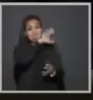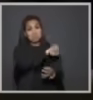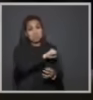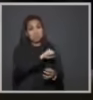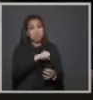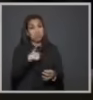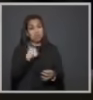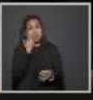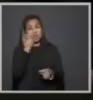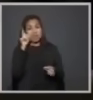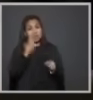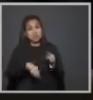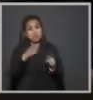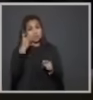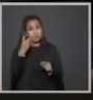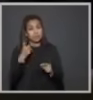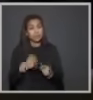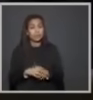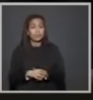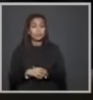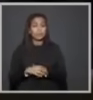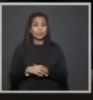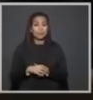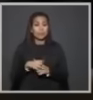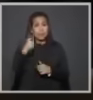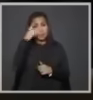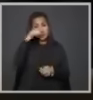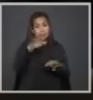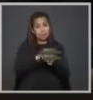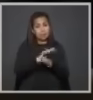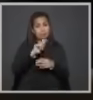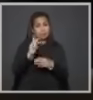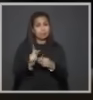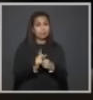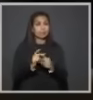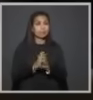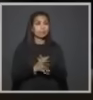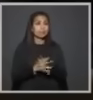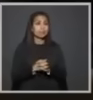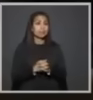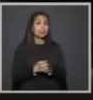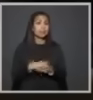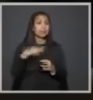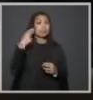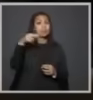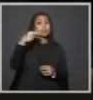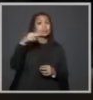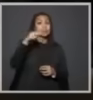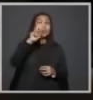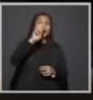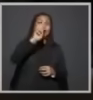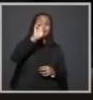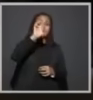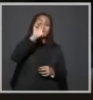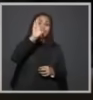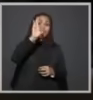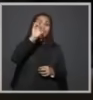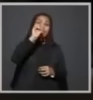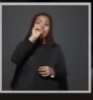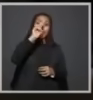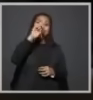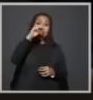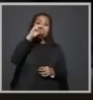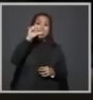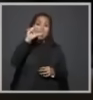centrales para que se logren los cambios en el país. La reforma energética. Se habla de que va a traer